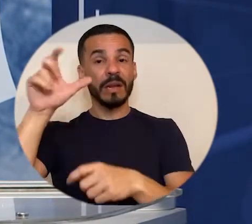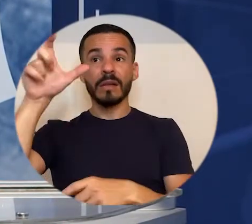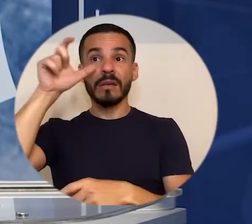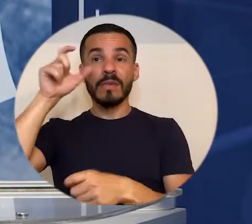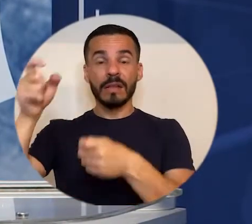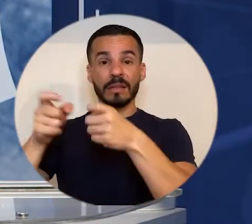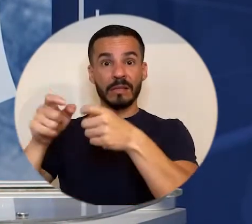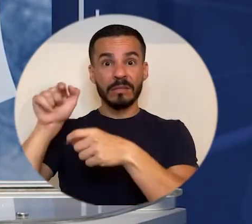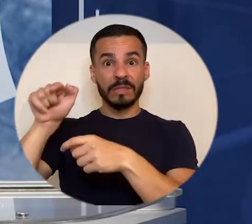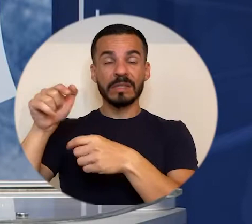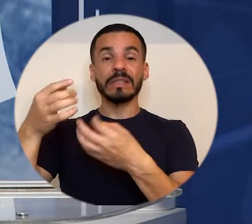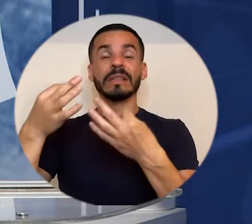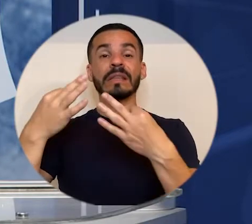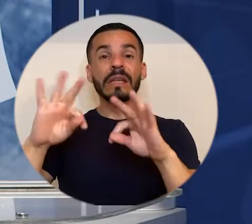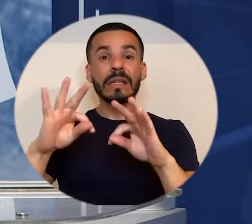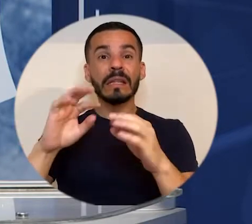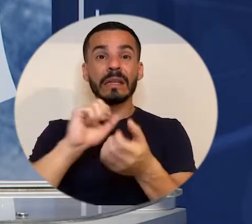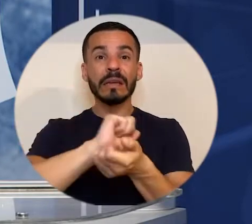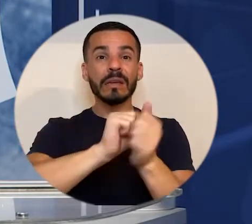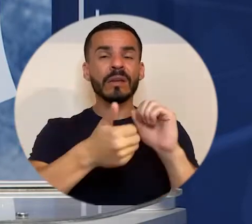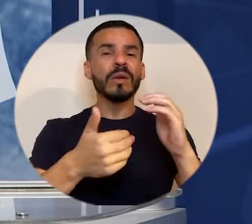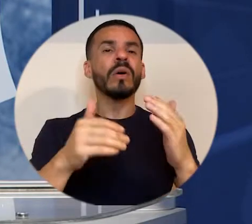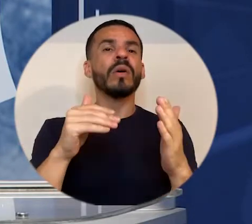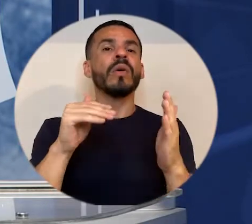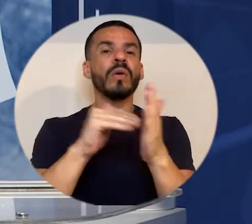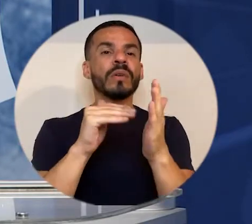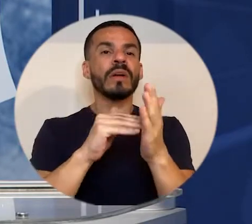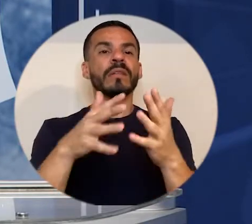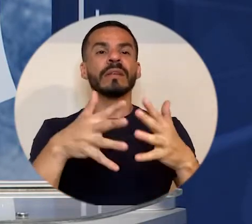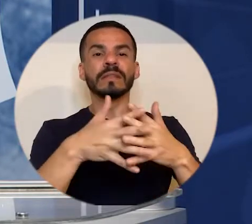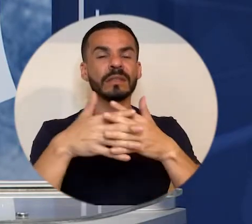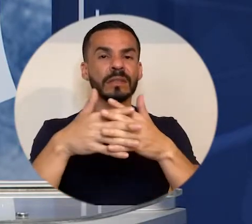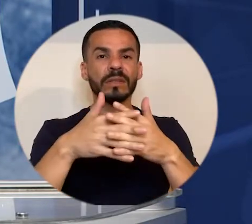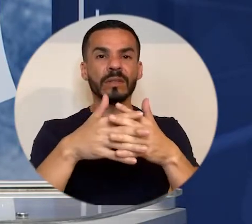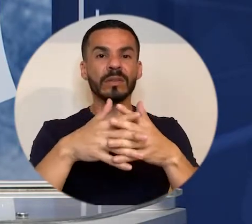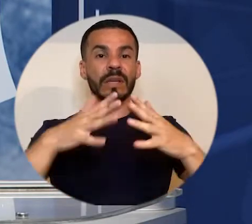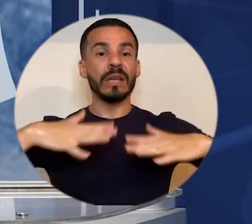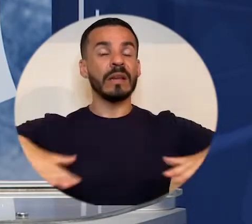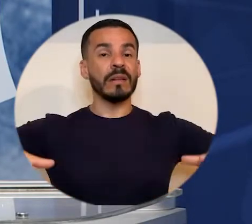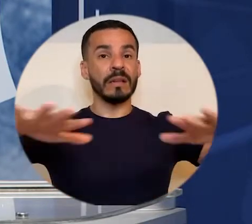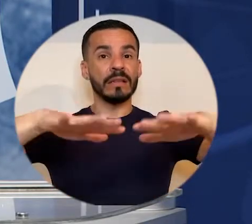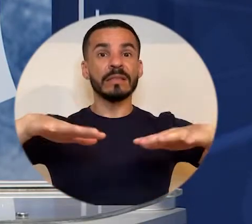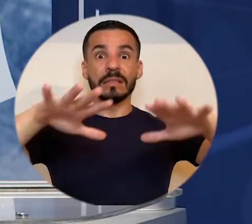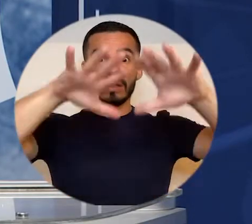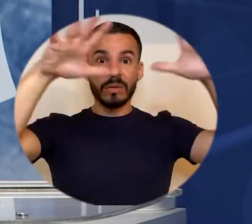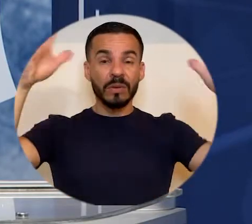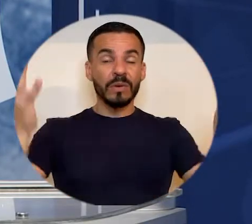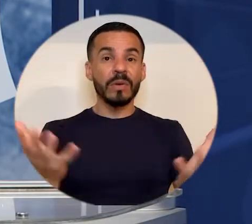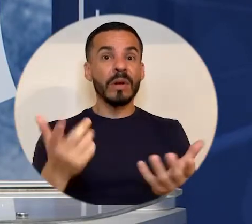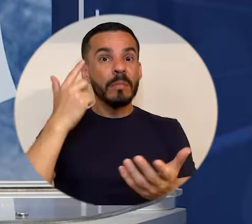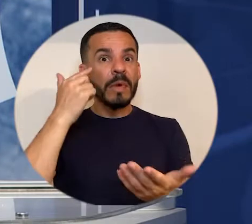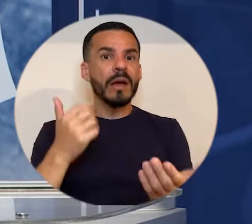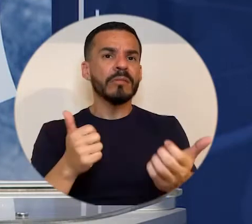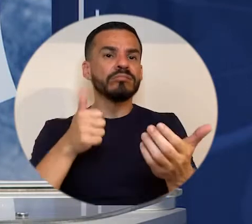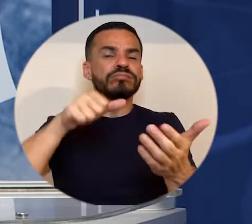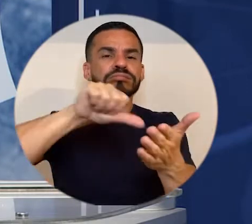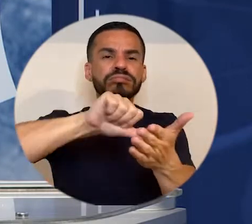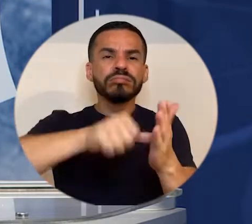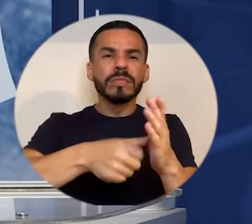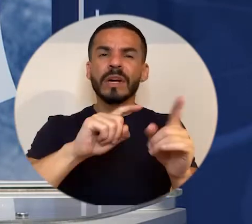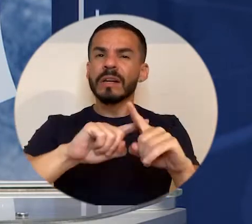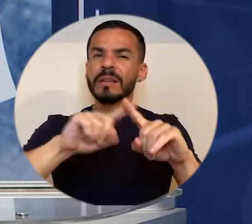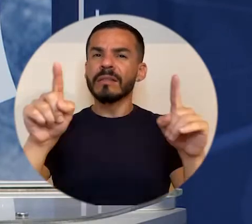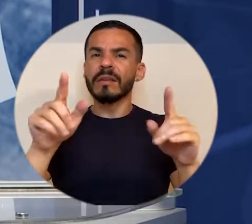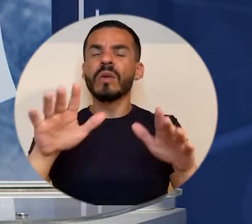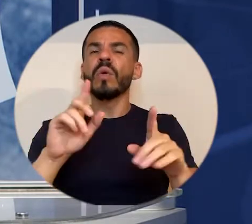Biden intentará posicionar nuevamente a Estados Unidos en el escenario global para marcar una diferencia de